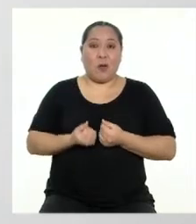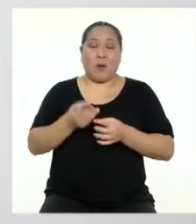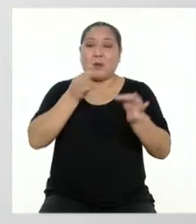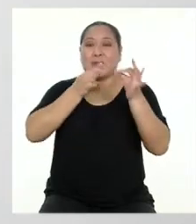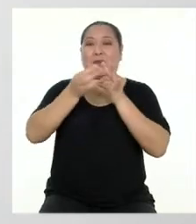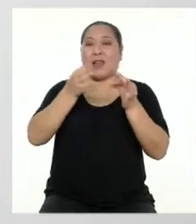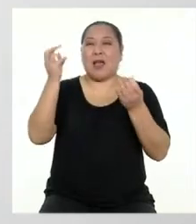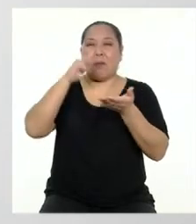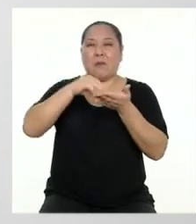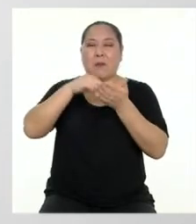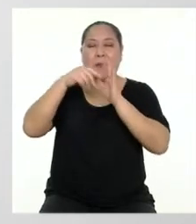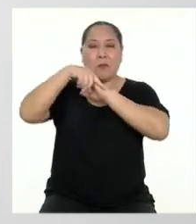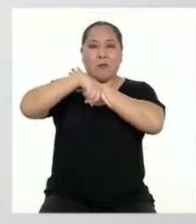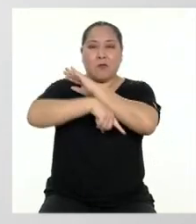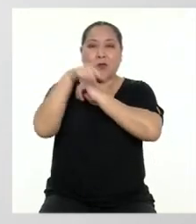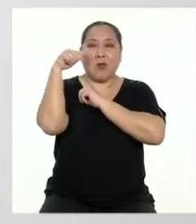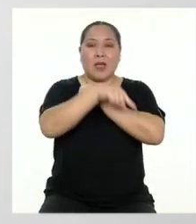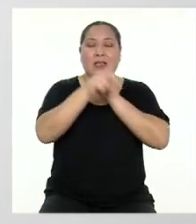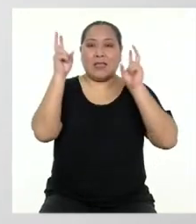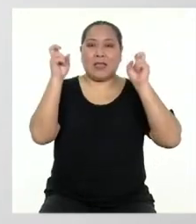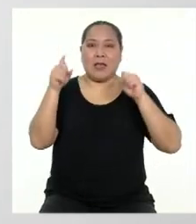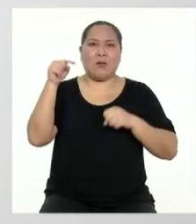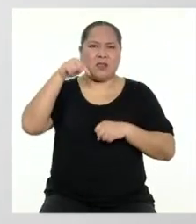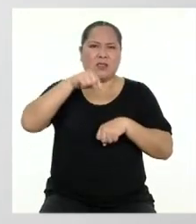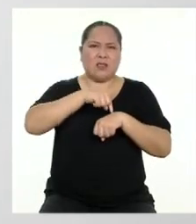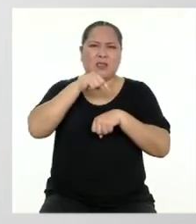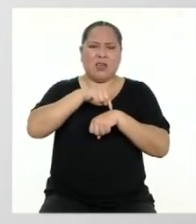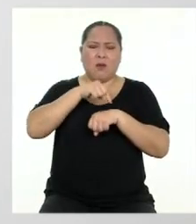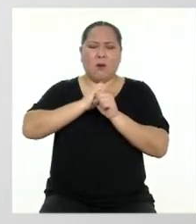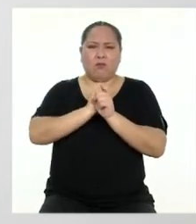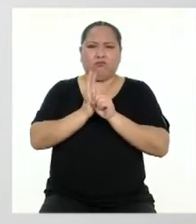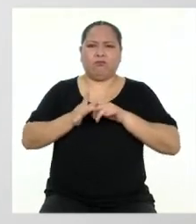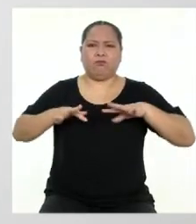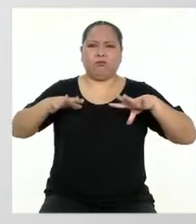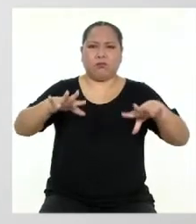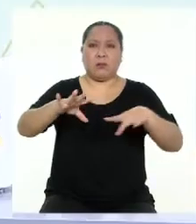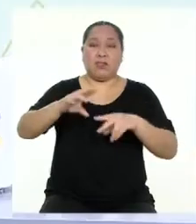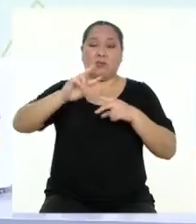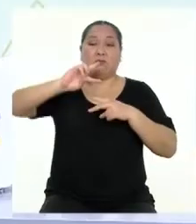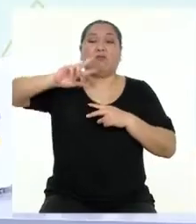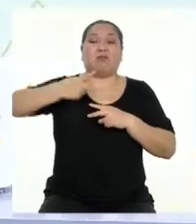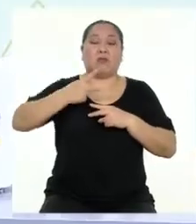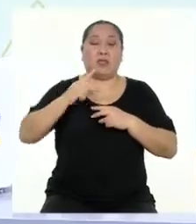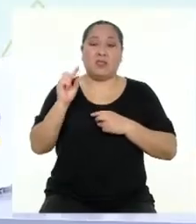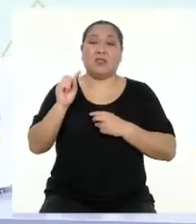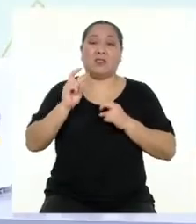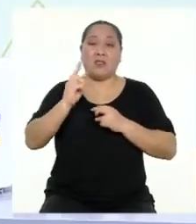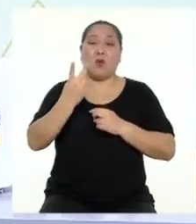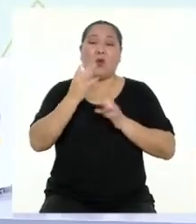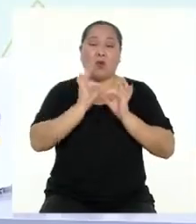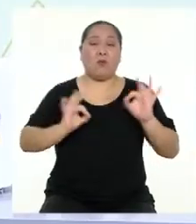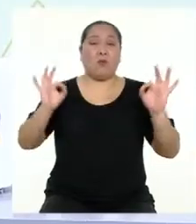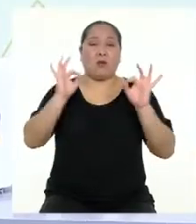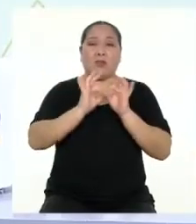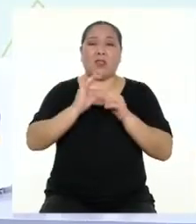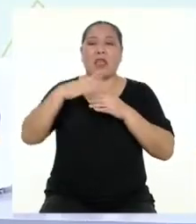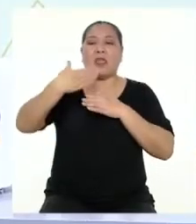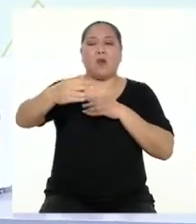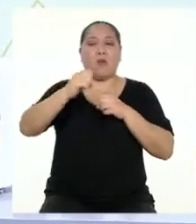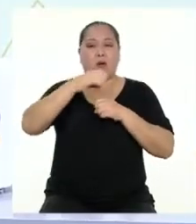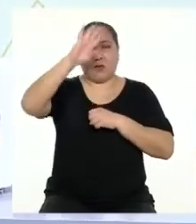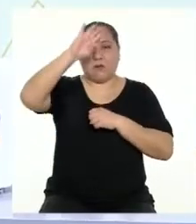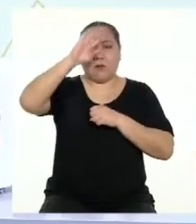que en estos tiempos de pandemia se ha vuelto, creo yo, la segunda prioridad después de la salud. Esta crisis ha puesto a varias peruanas y